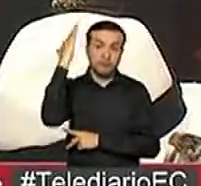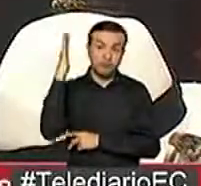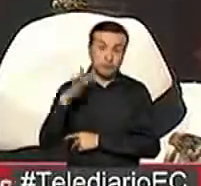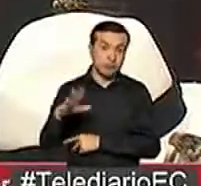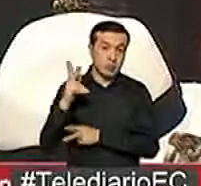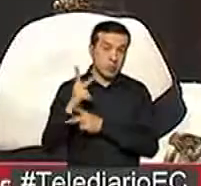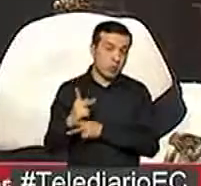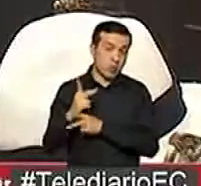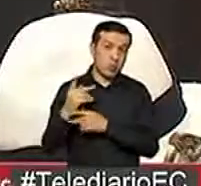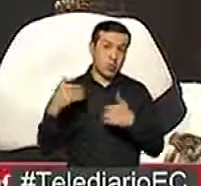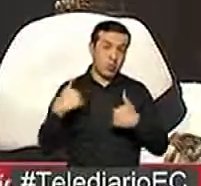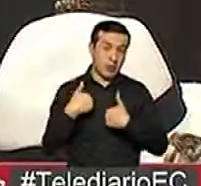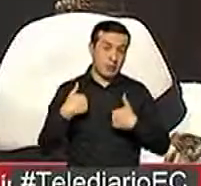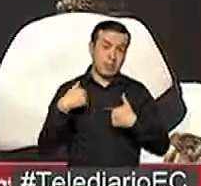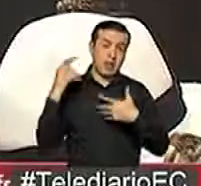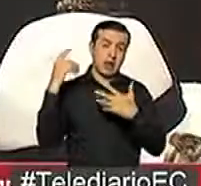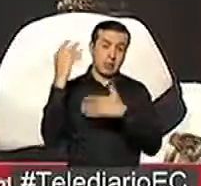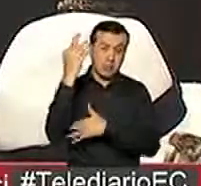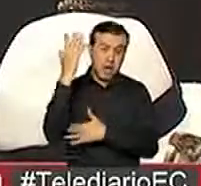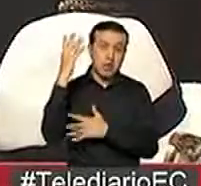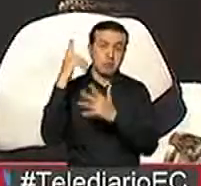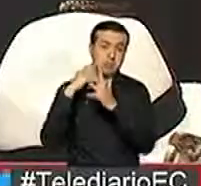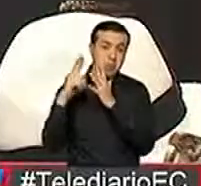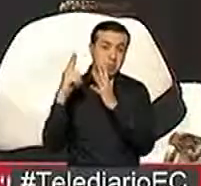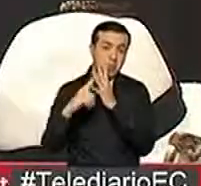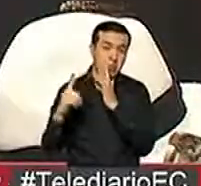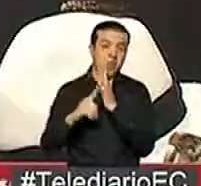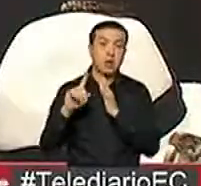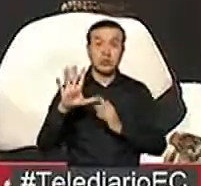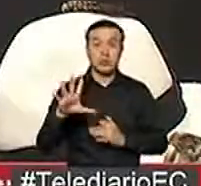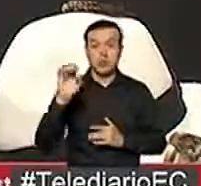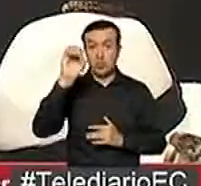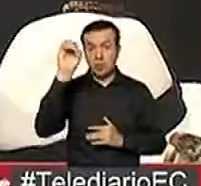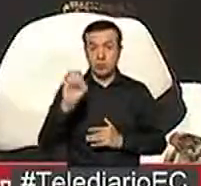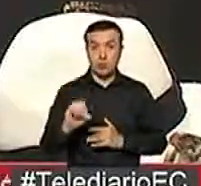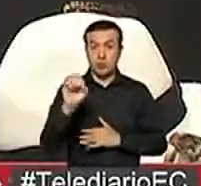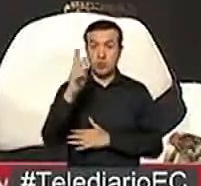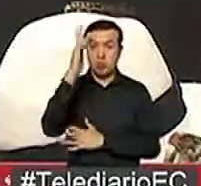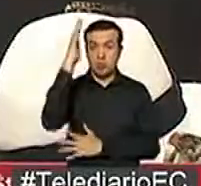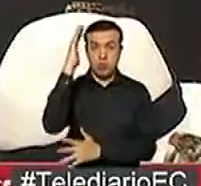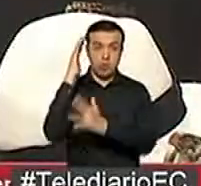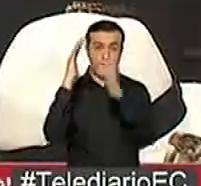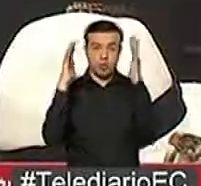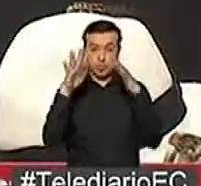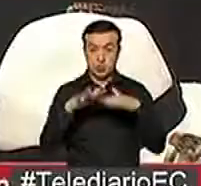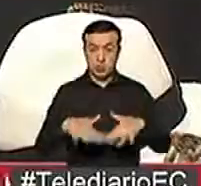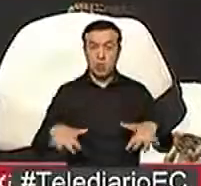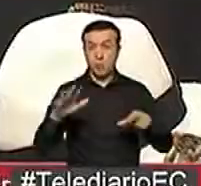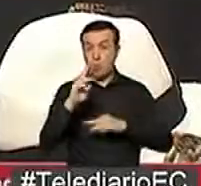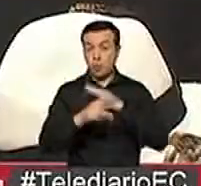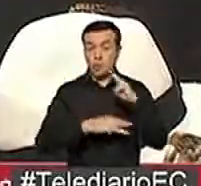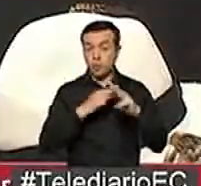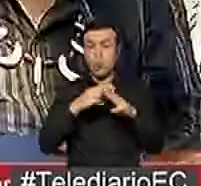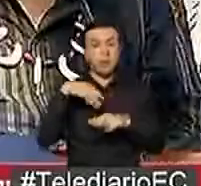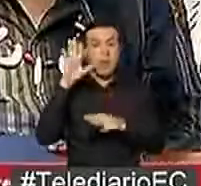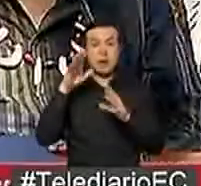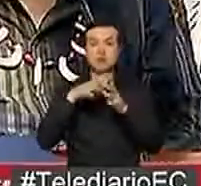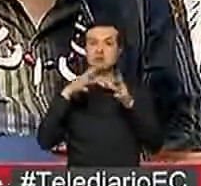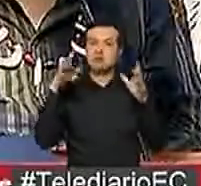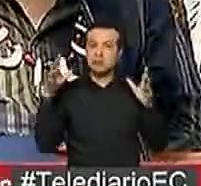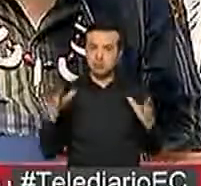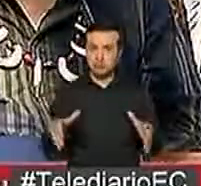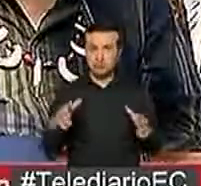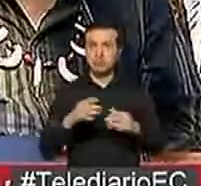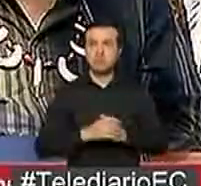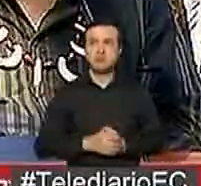más biodiversas del planeta, que concentra más del 50% de los bosques tropicales del mundo.